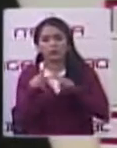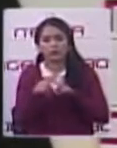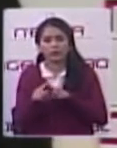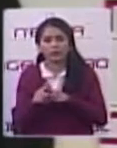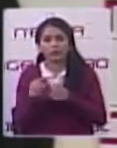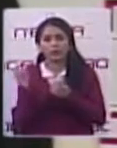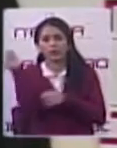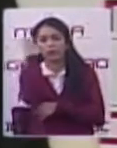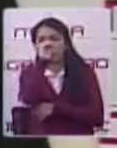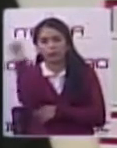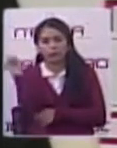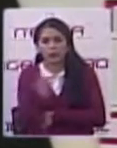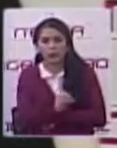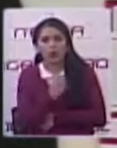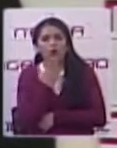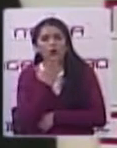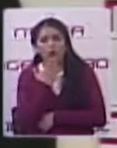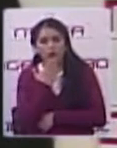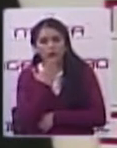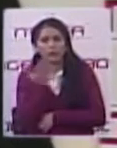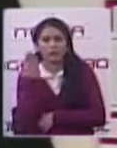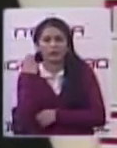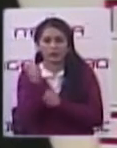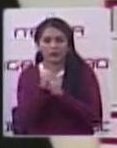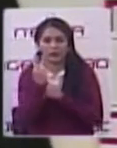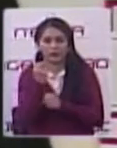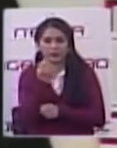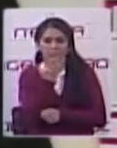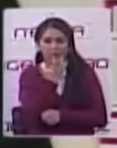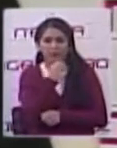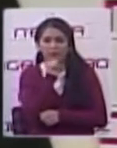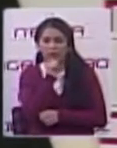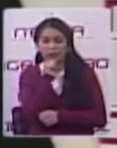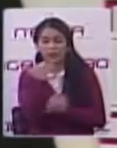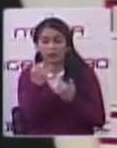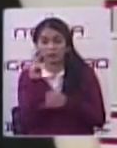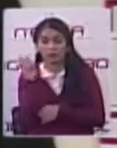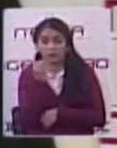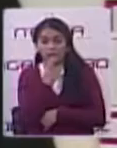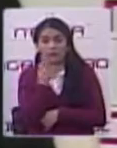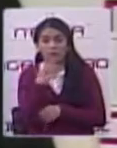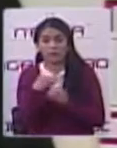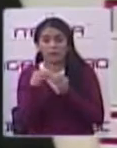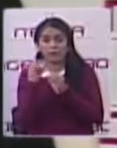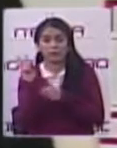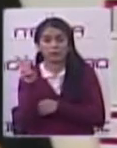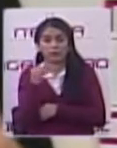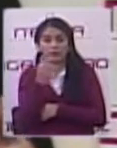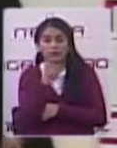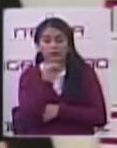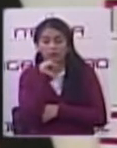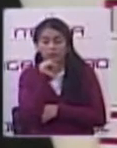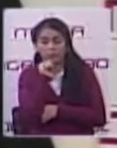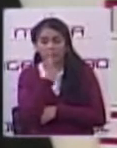realmente ahorita son todavía del 2015, pero vemos que en el 2015 Estados Unidos fue